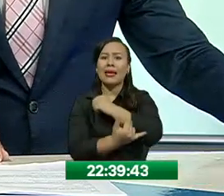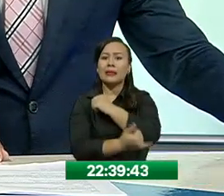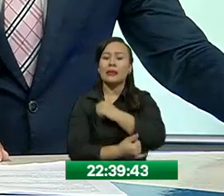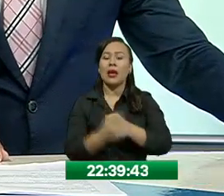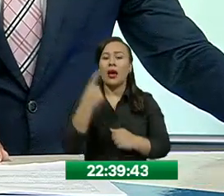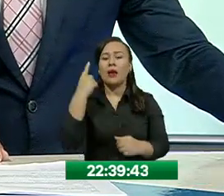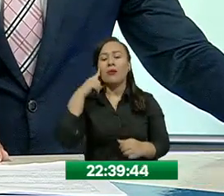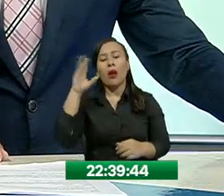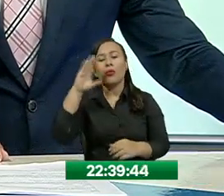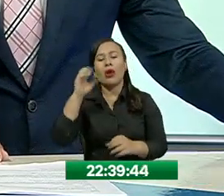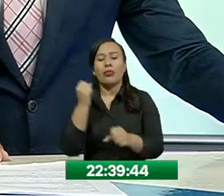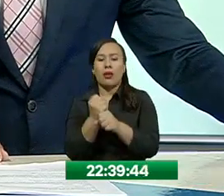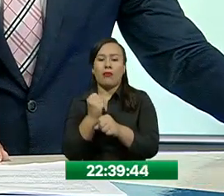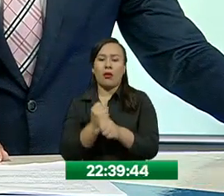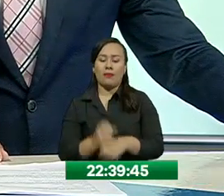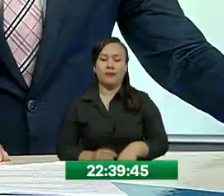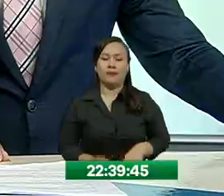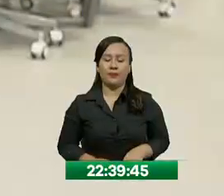informe de La Voz de América.